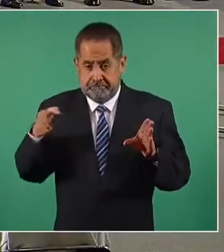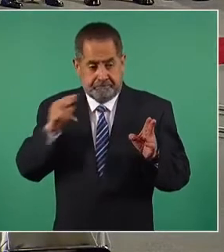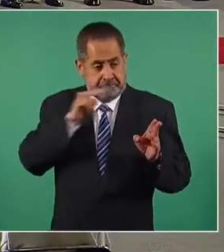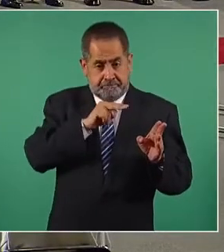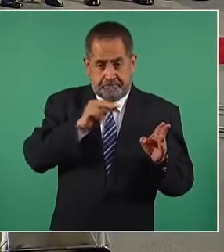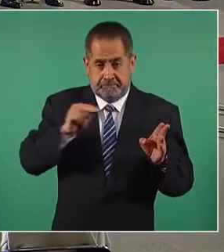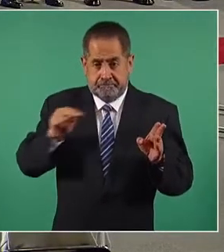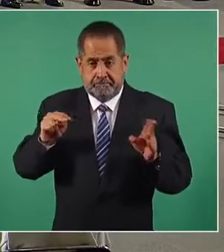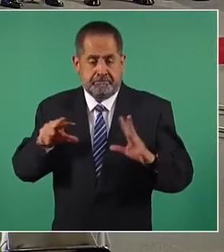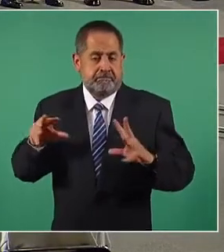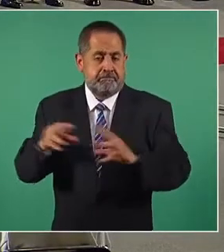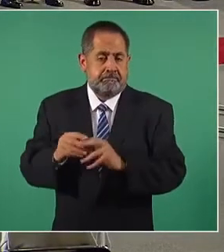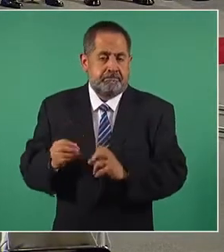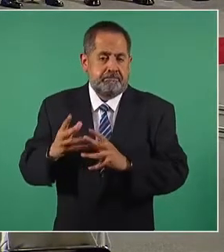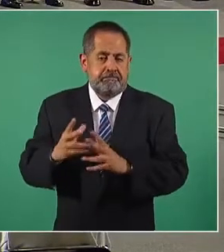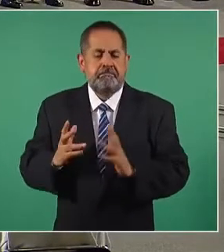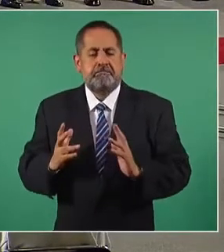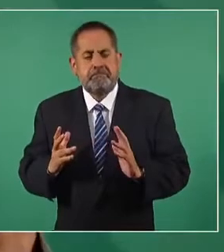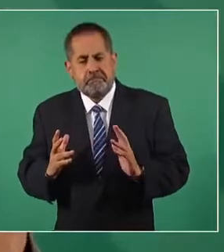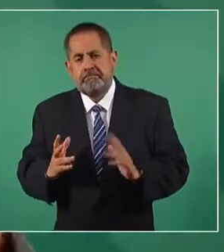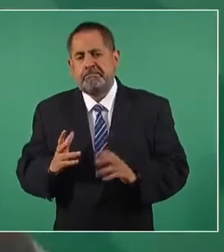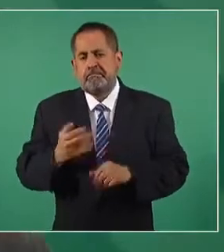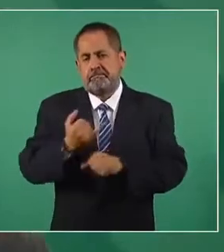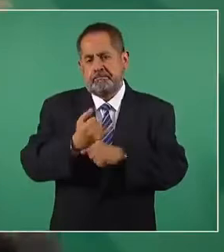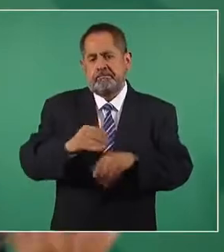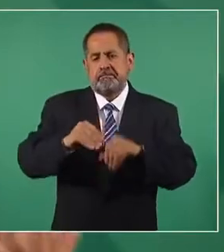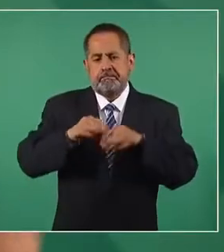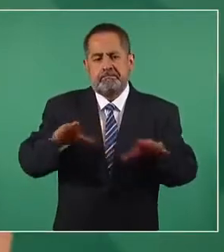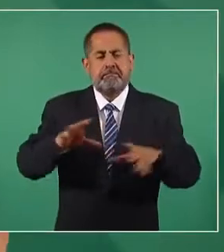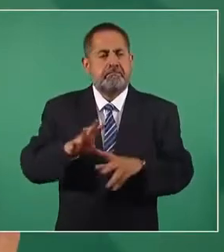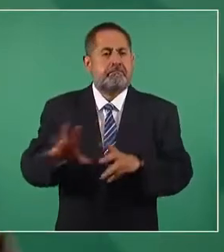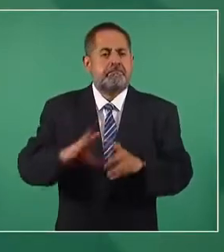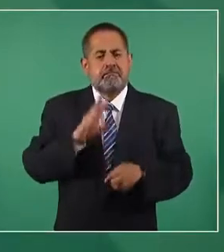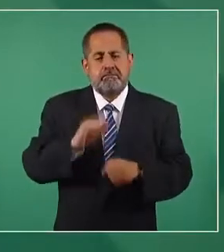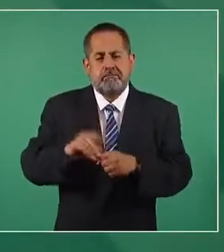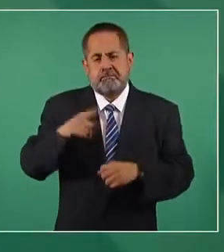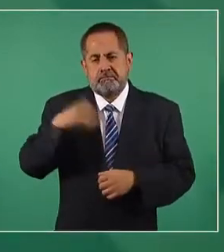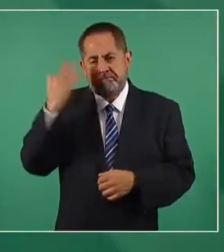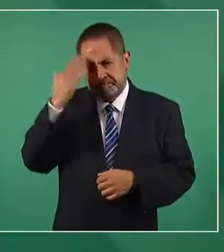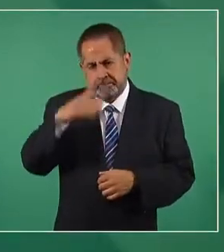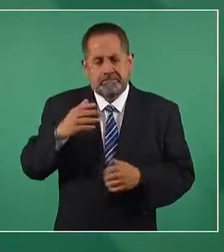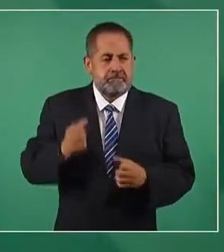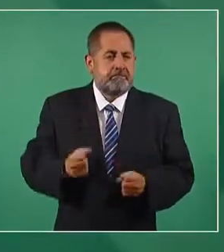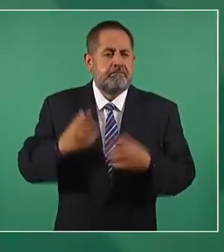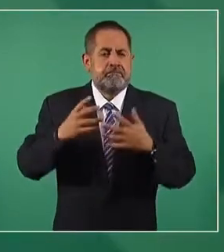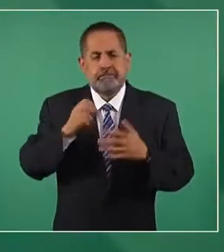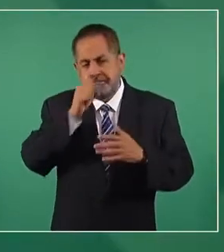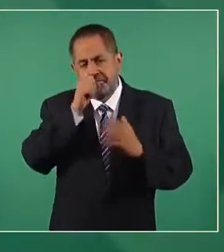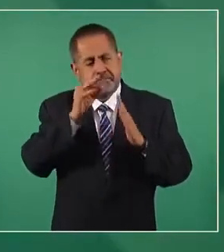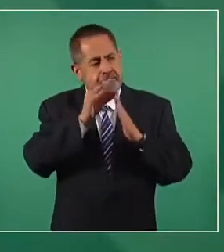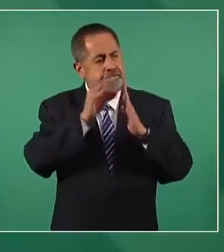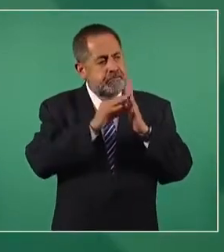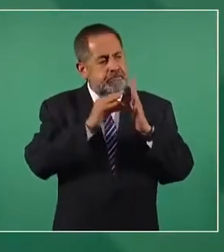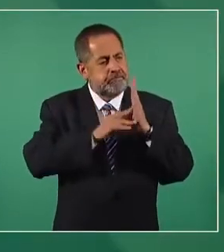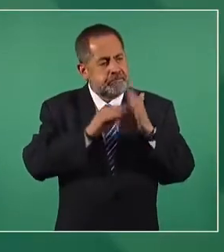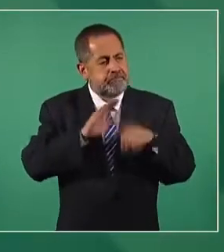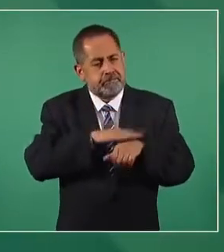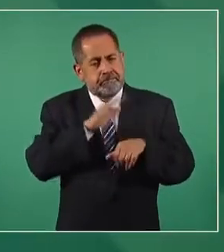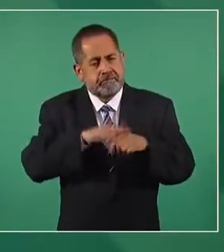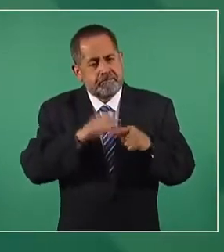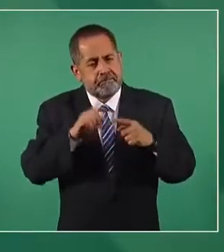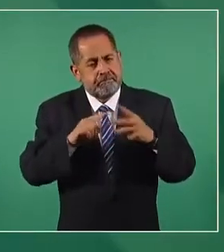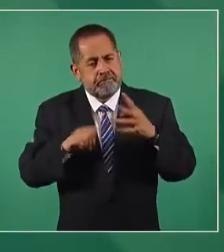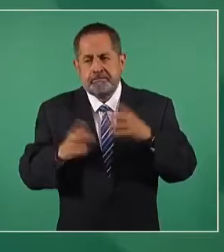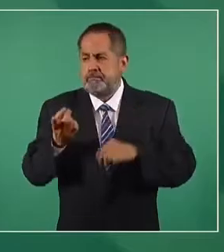que es muy importante que el pueblo tenga información completa de los múltiples indicadores y señales que todos los